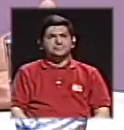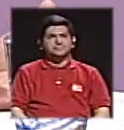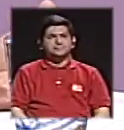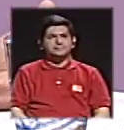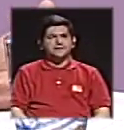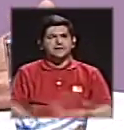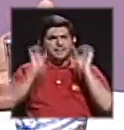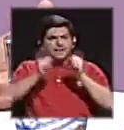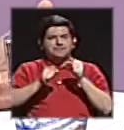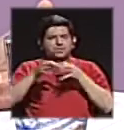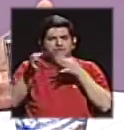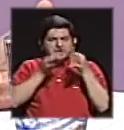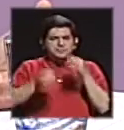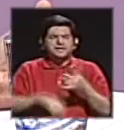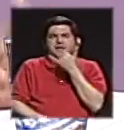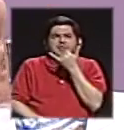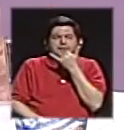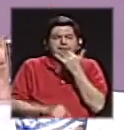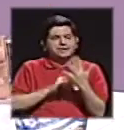de contar lo que les pasa o no,